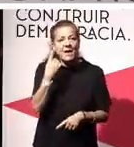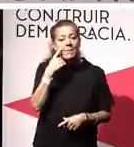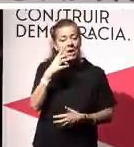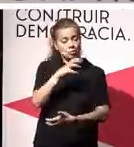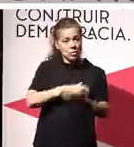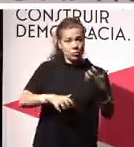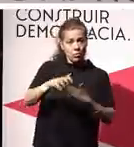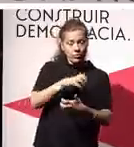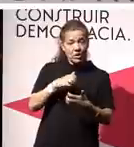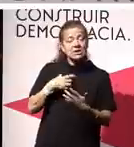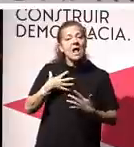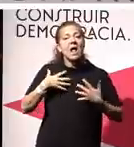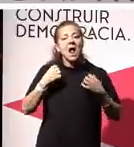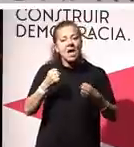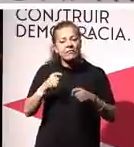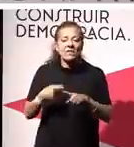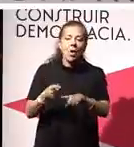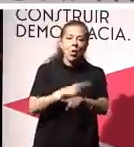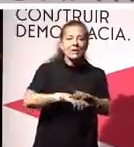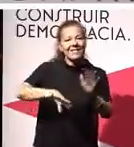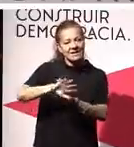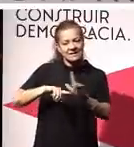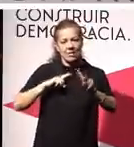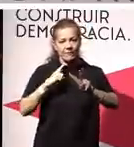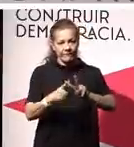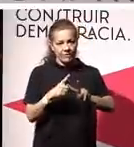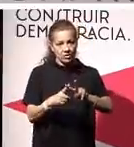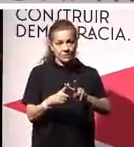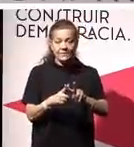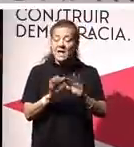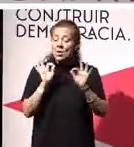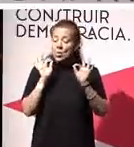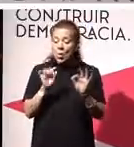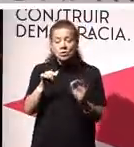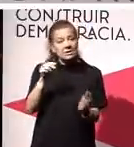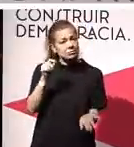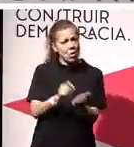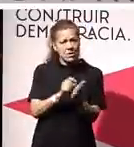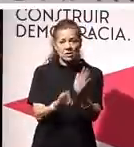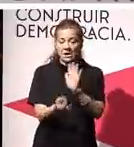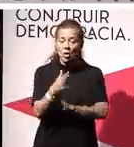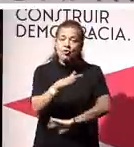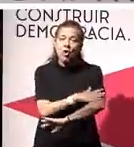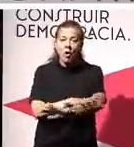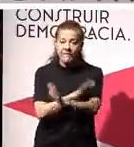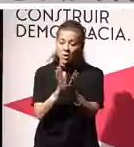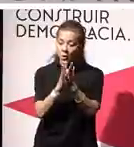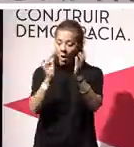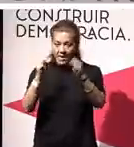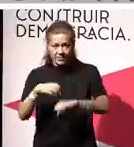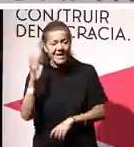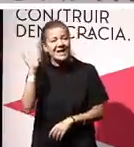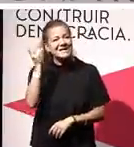y a la fuerza ultraderechista de Vox. Y es que desde el momento en el que se conformó el Gobierno de coalición, las